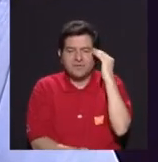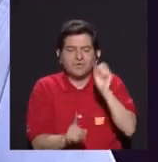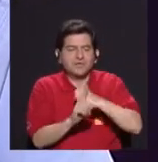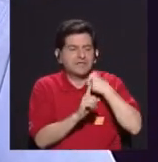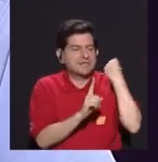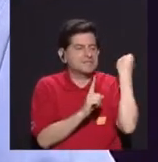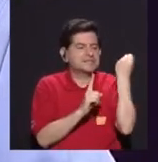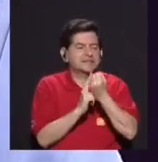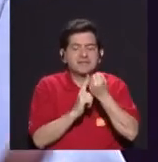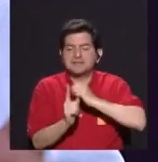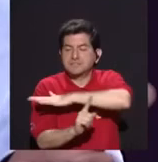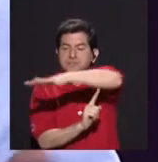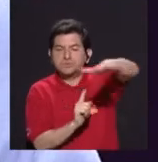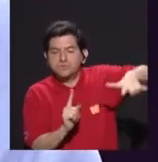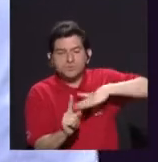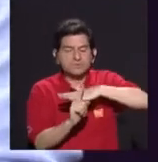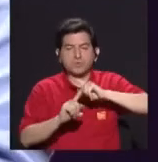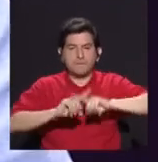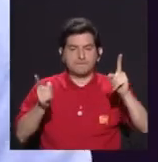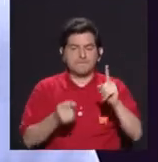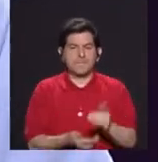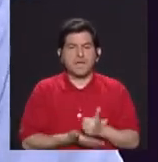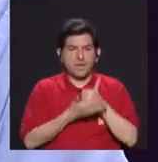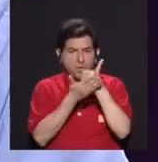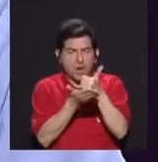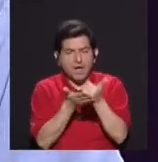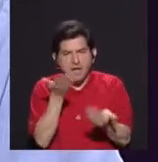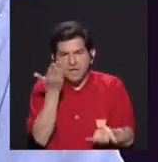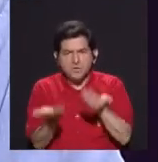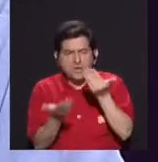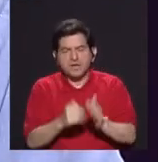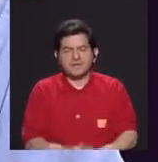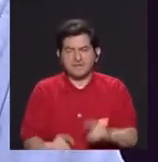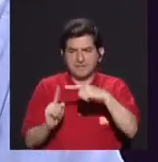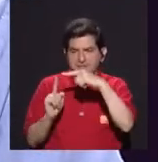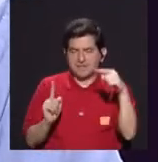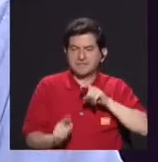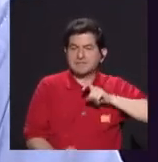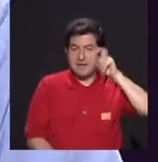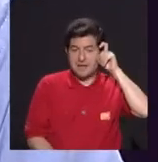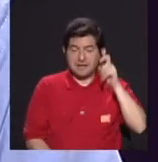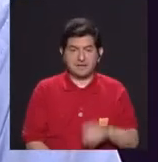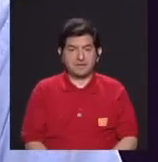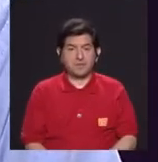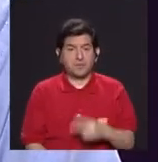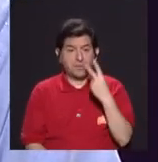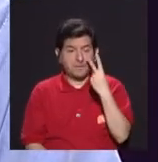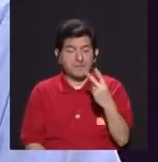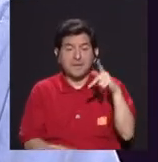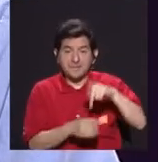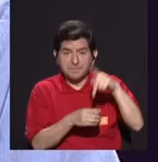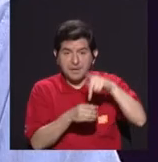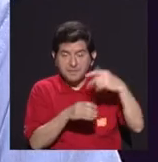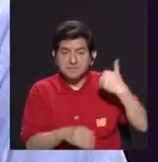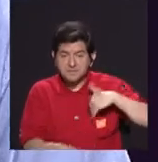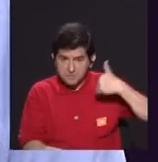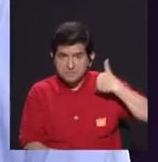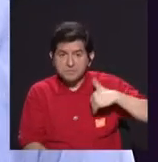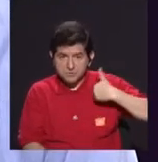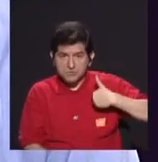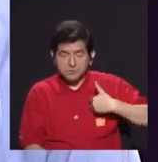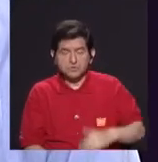querido pero algo que ha aportado el género tal vez es que ya vemos mucho mayor participación de varones